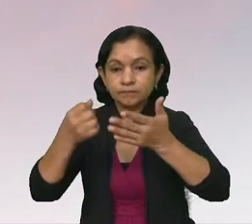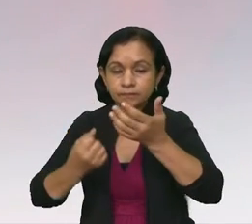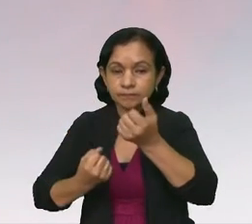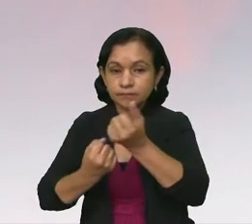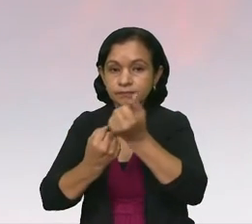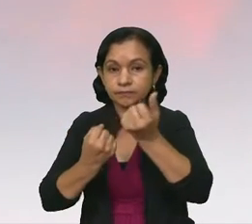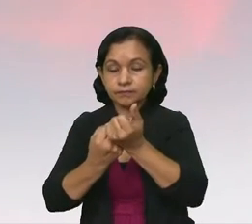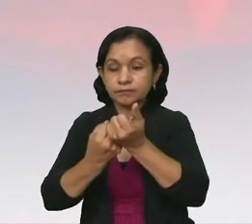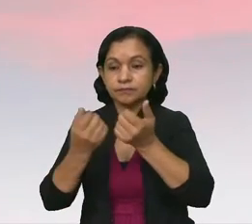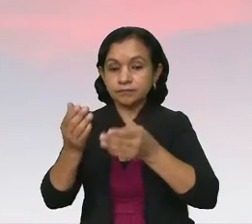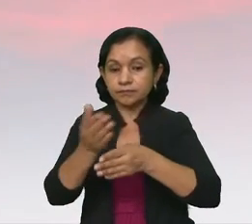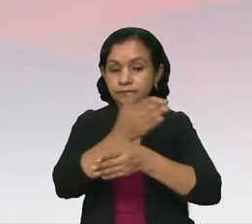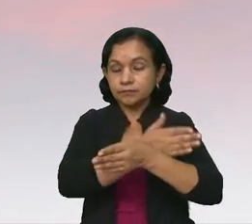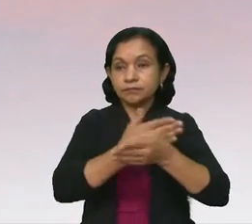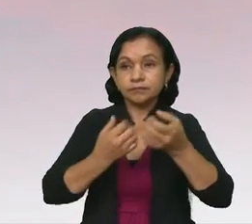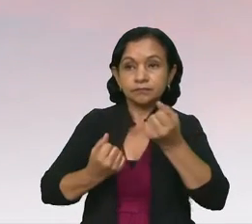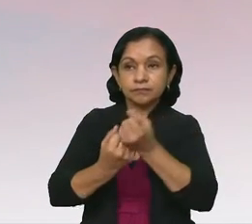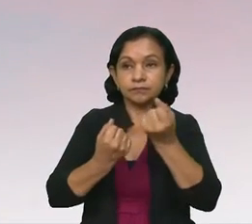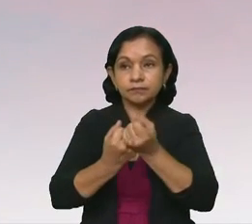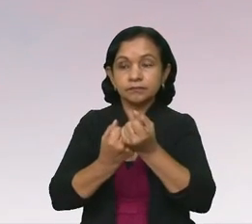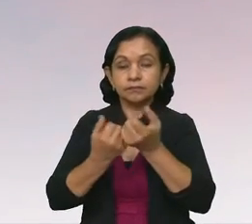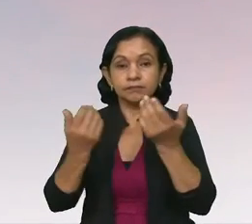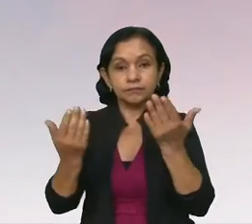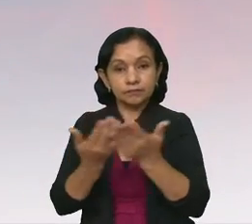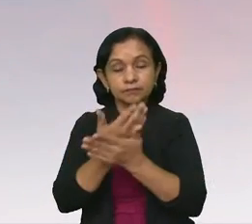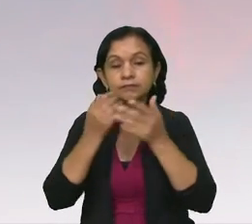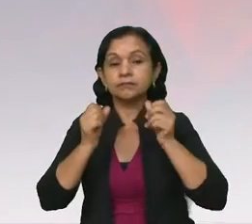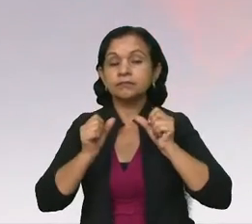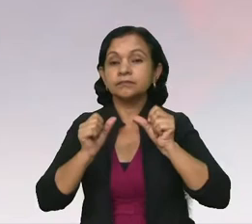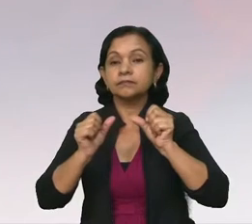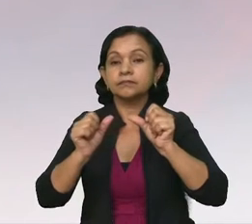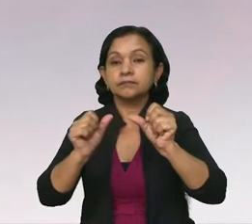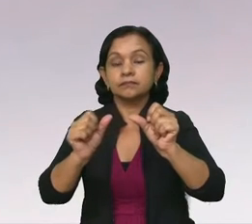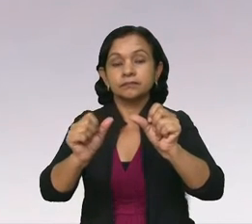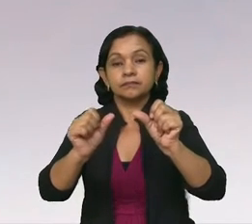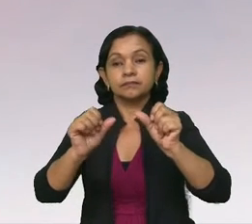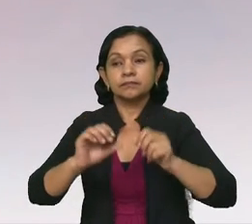reforzando nuestras campañas para continuar